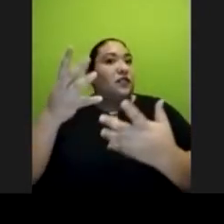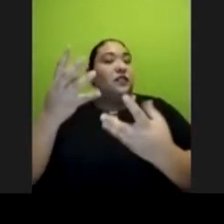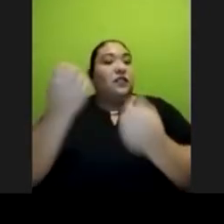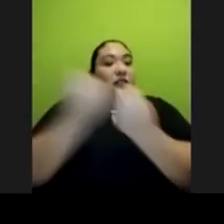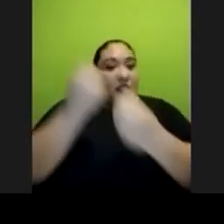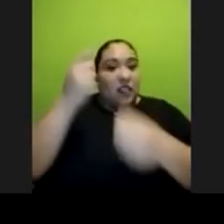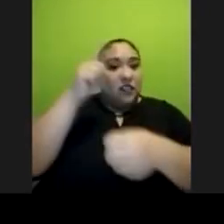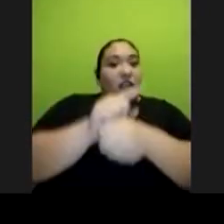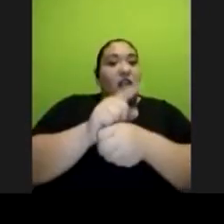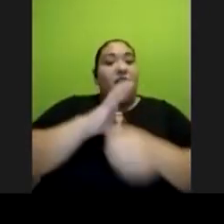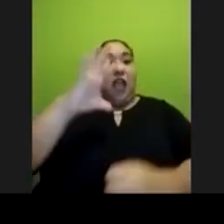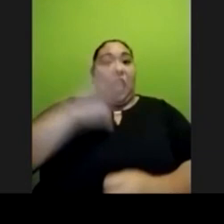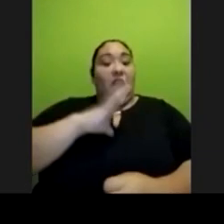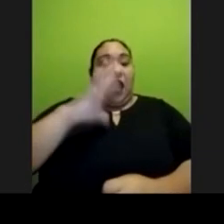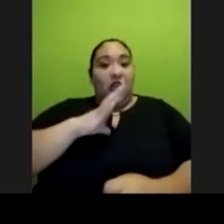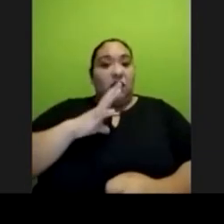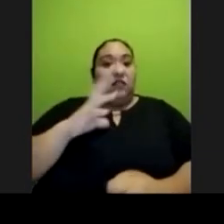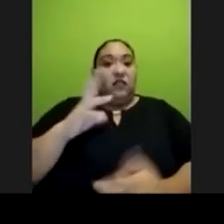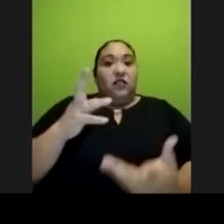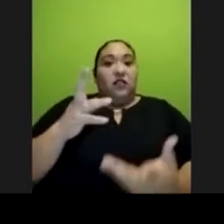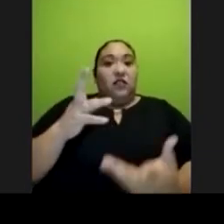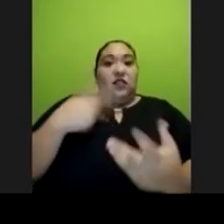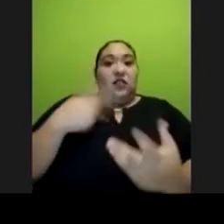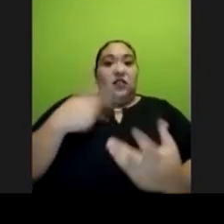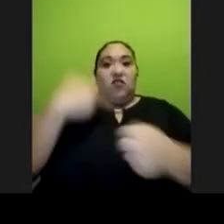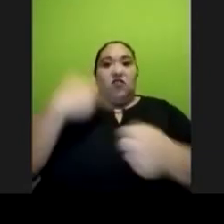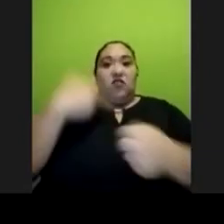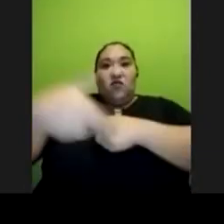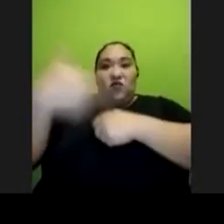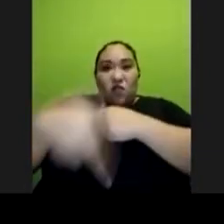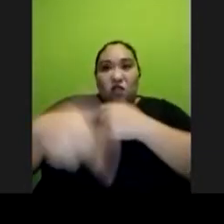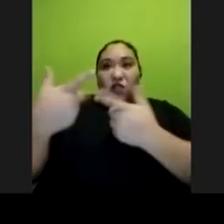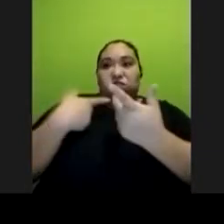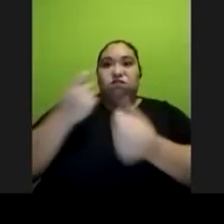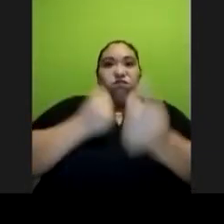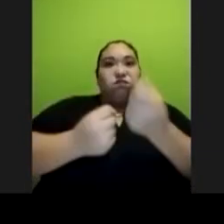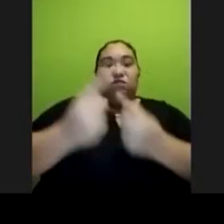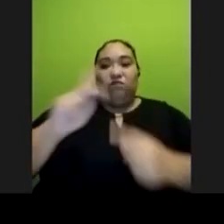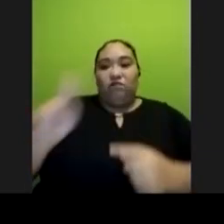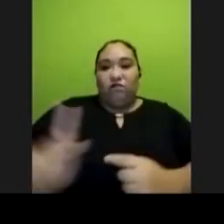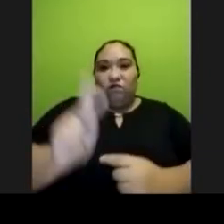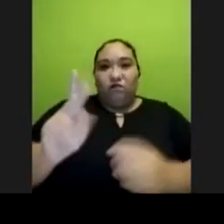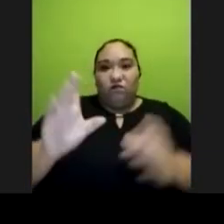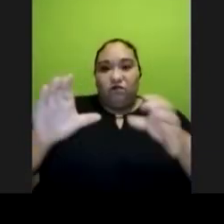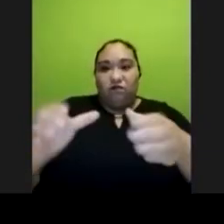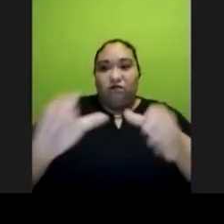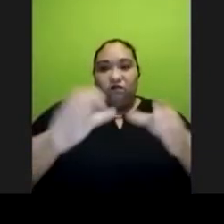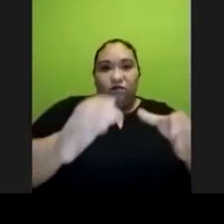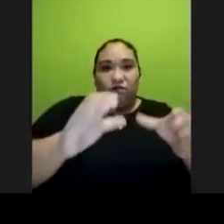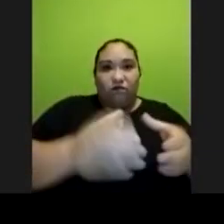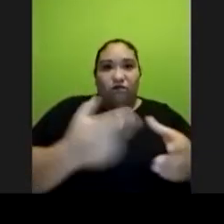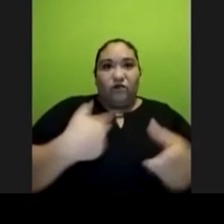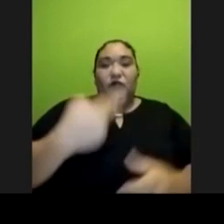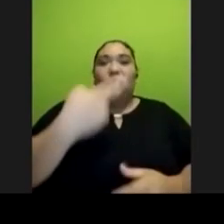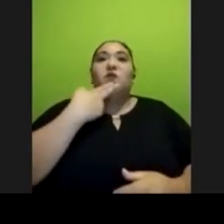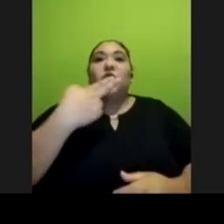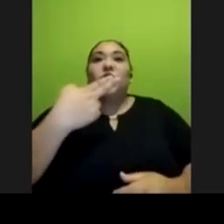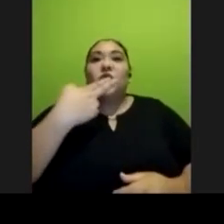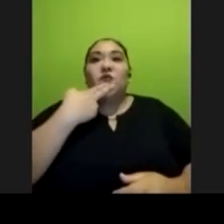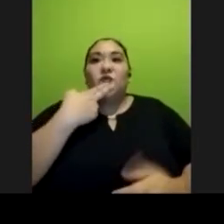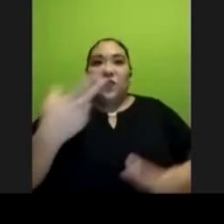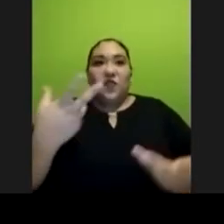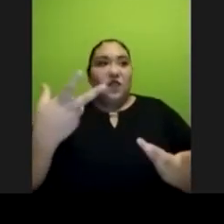partes de la población empiecen a utilizar chivos expiatorios, referir al otro